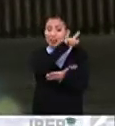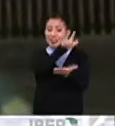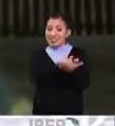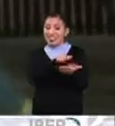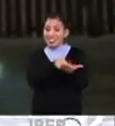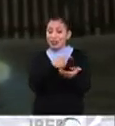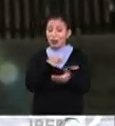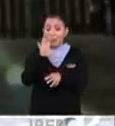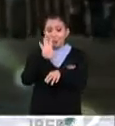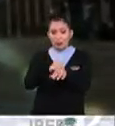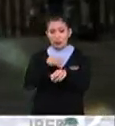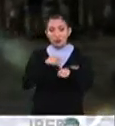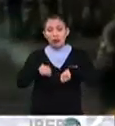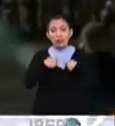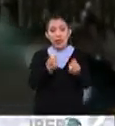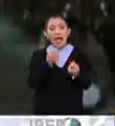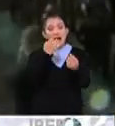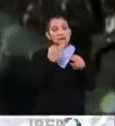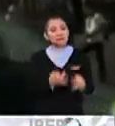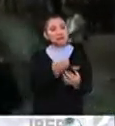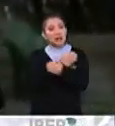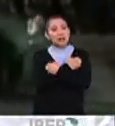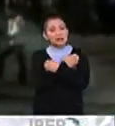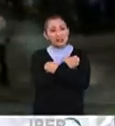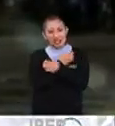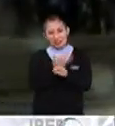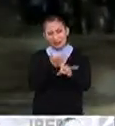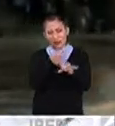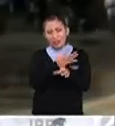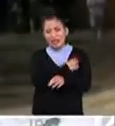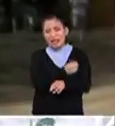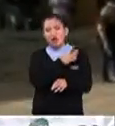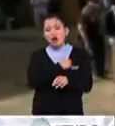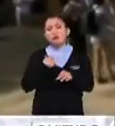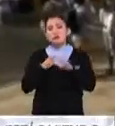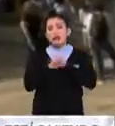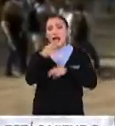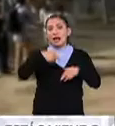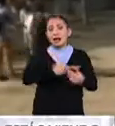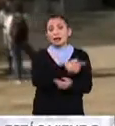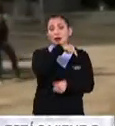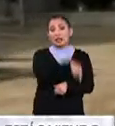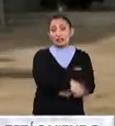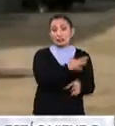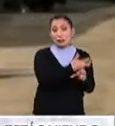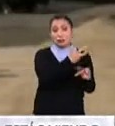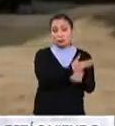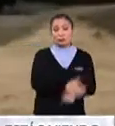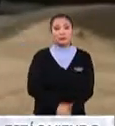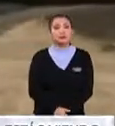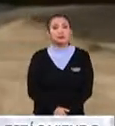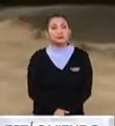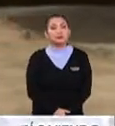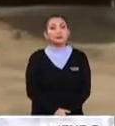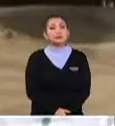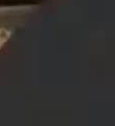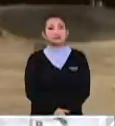que permite obtener la ciudadanía estadounidense a los hijos de migrantes nacidos en la Unión Americana.